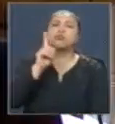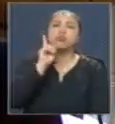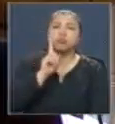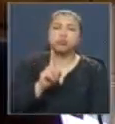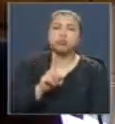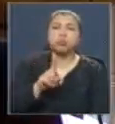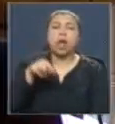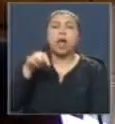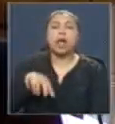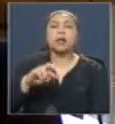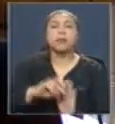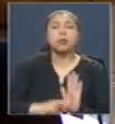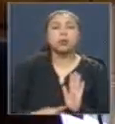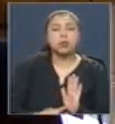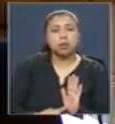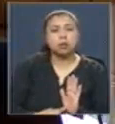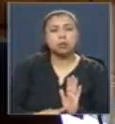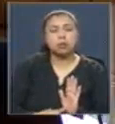Este proyecto,